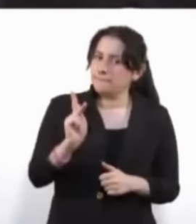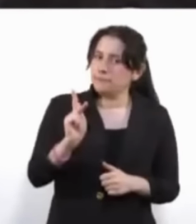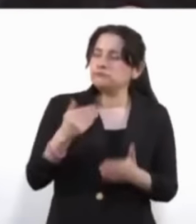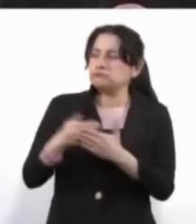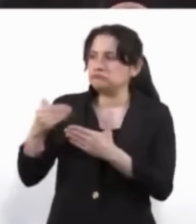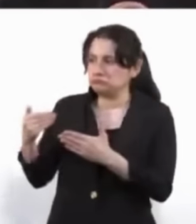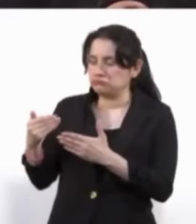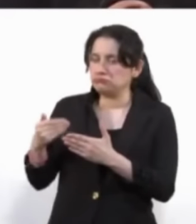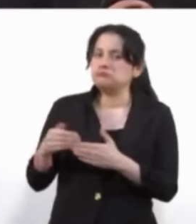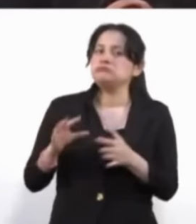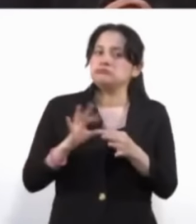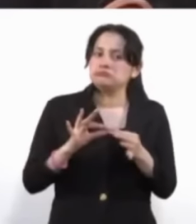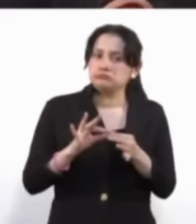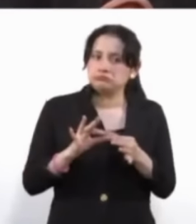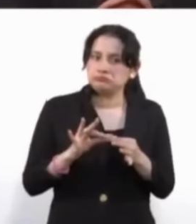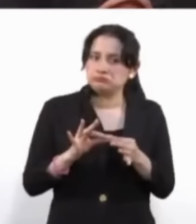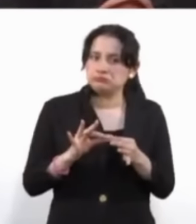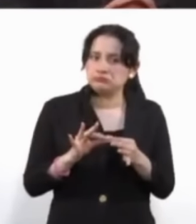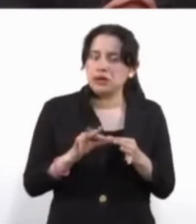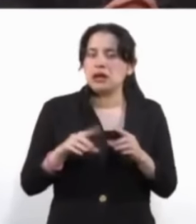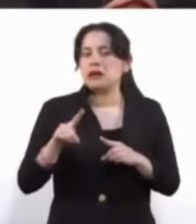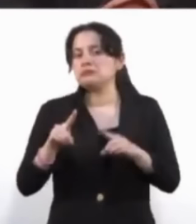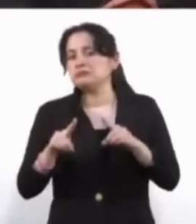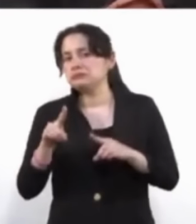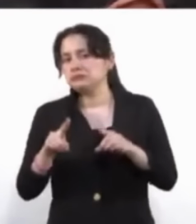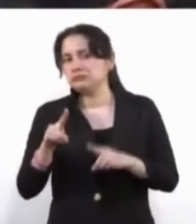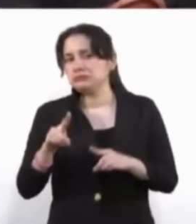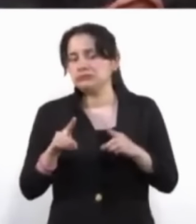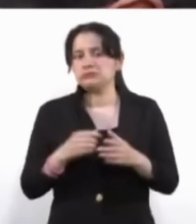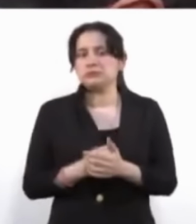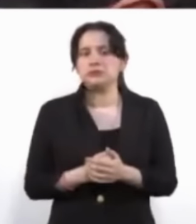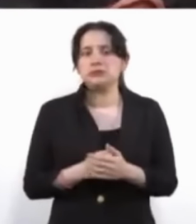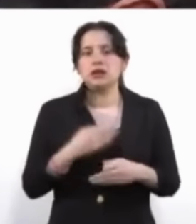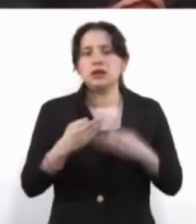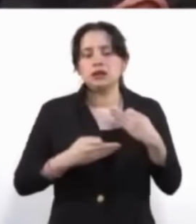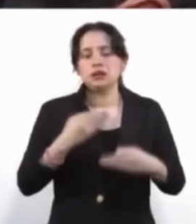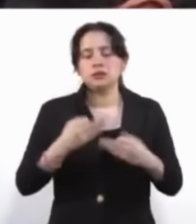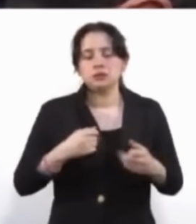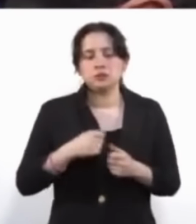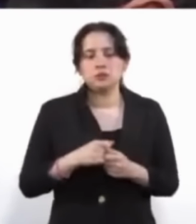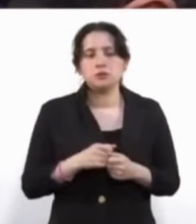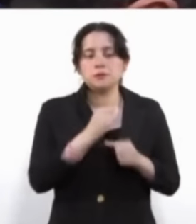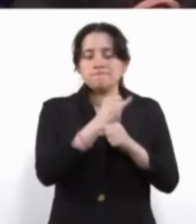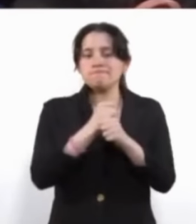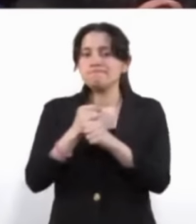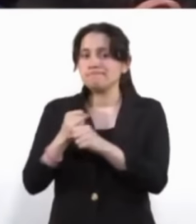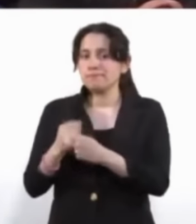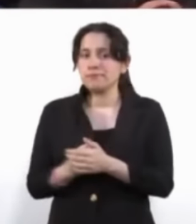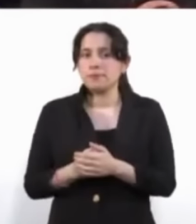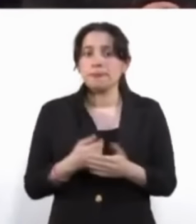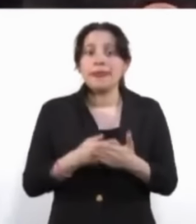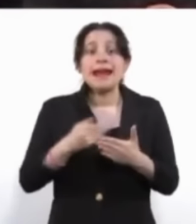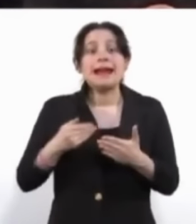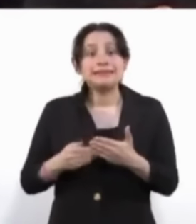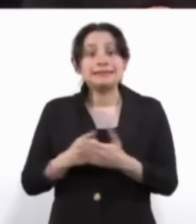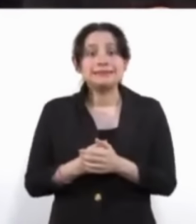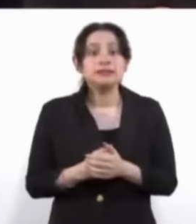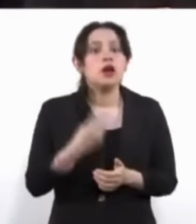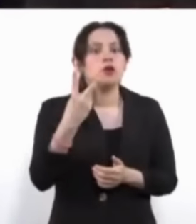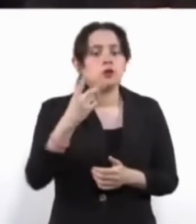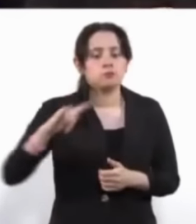fiscal, ya las declaraciones, porque también al principio, en la primera información que dimos, mencionamos